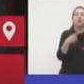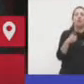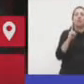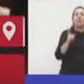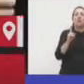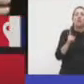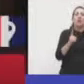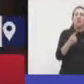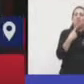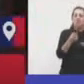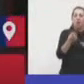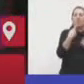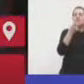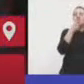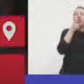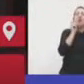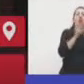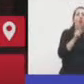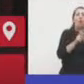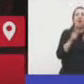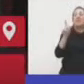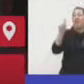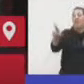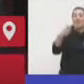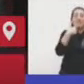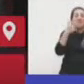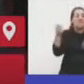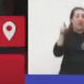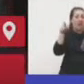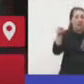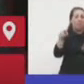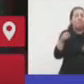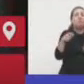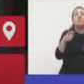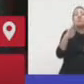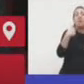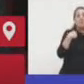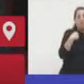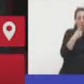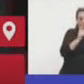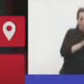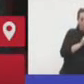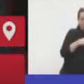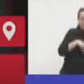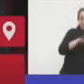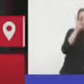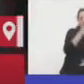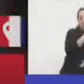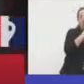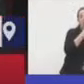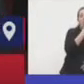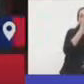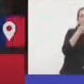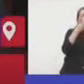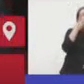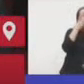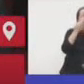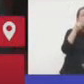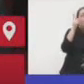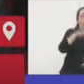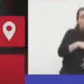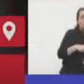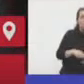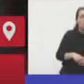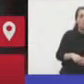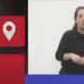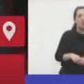también tenemos que desarmar, que es que en estos países europeos sí es punible algo que está en todos los códigos penales, que